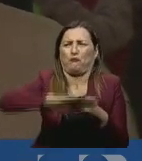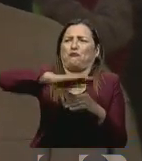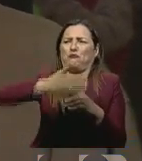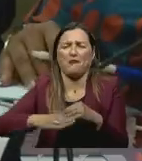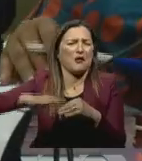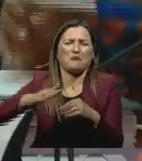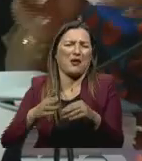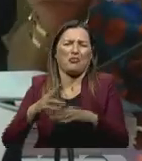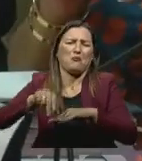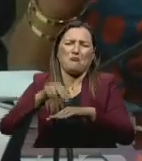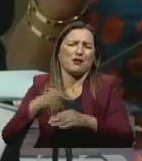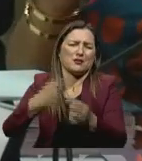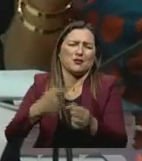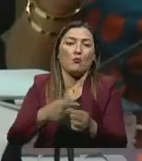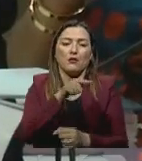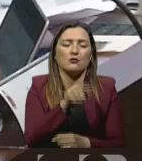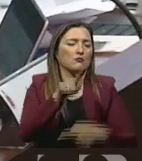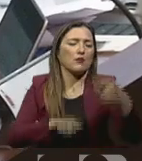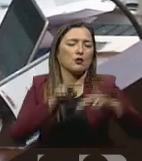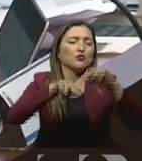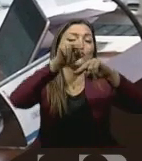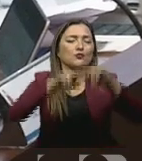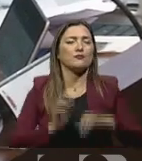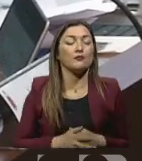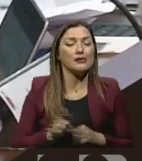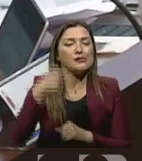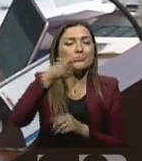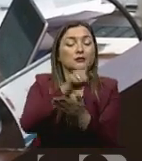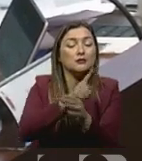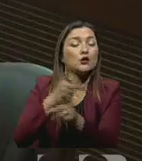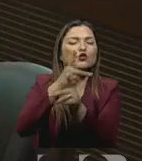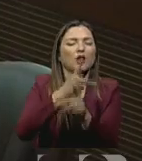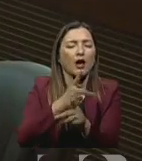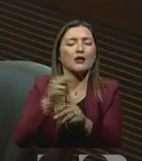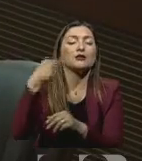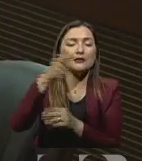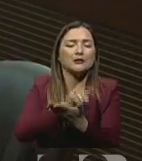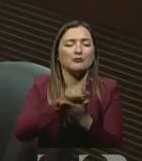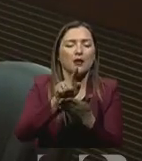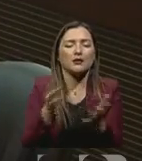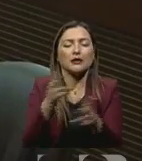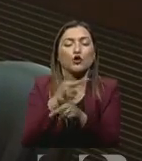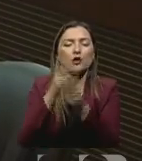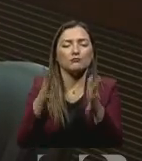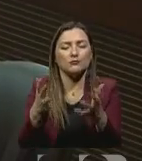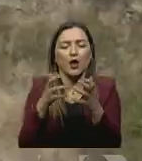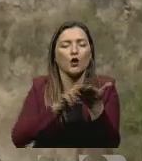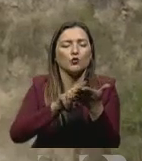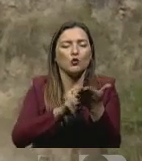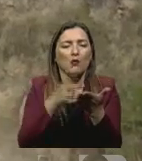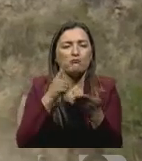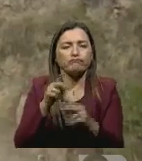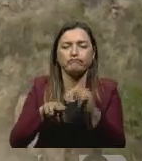una ciudad de taludes en las próximas semanas los concejales esperan tratar también la ordenanza de reconocimiento de construcciones informales